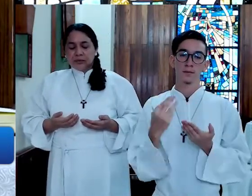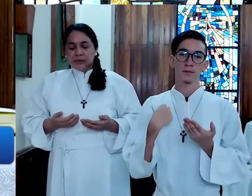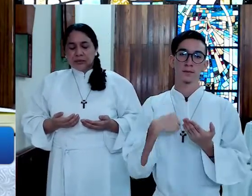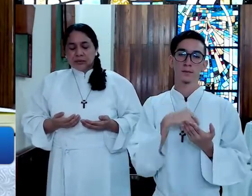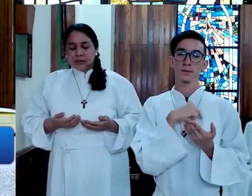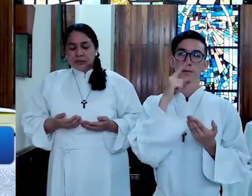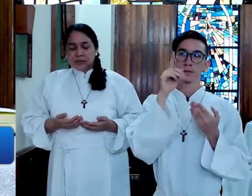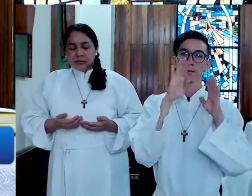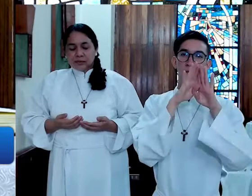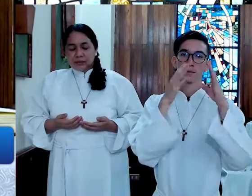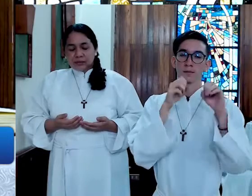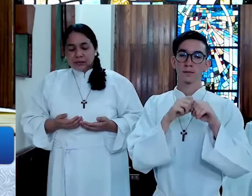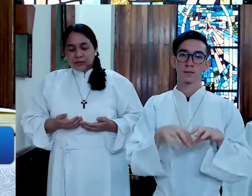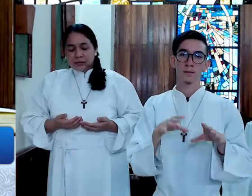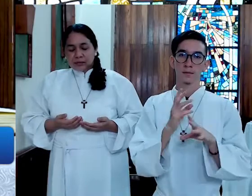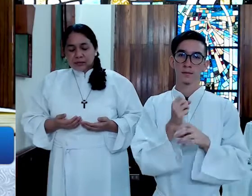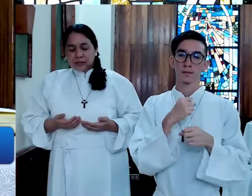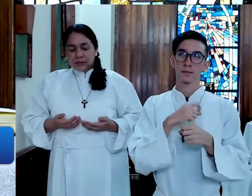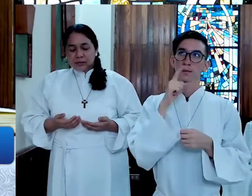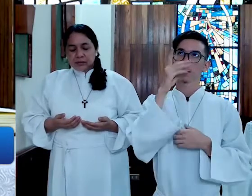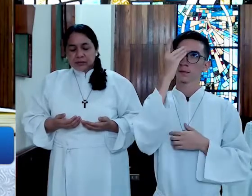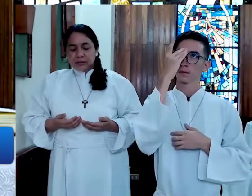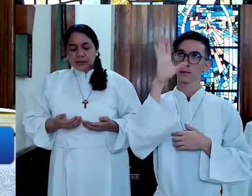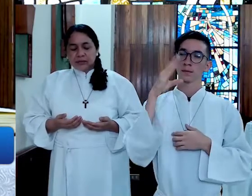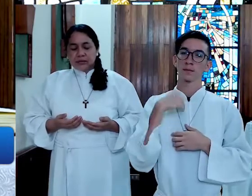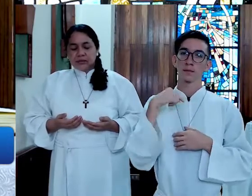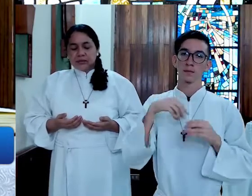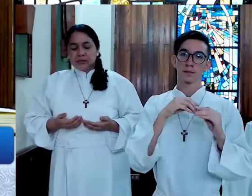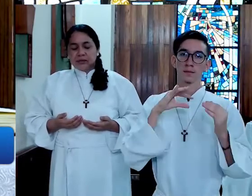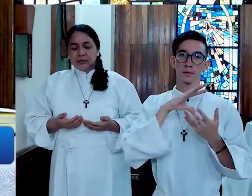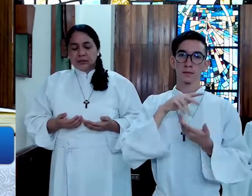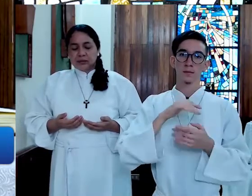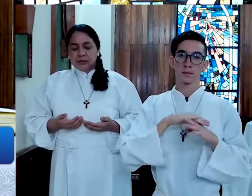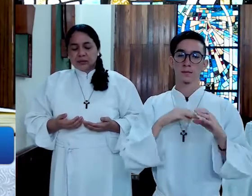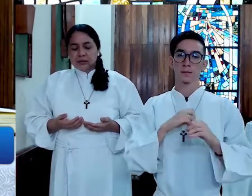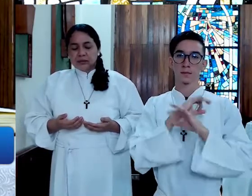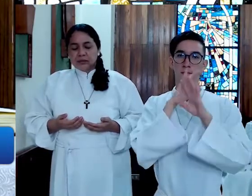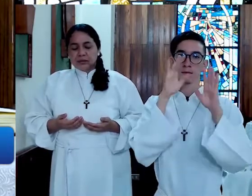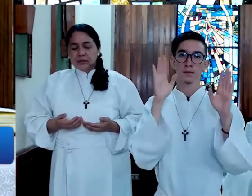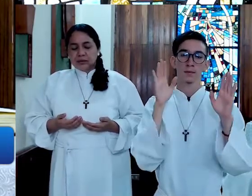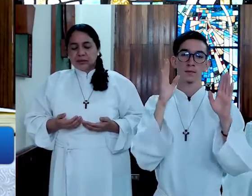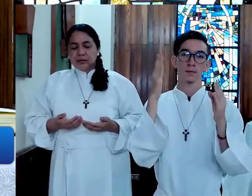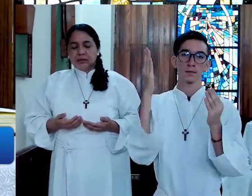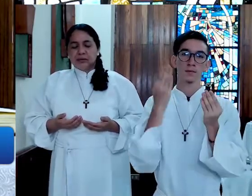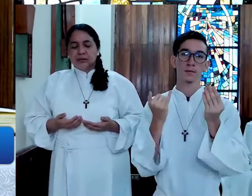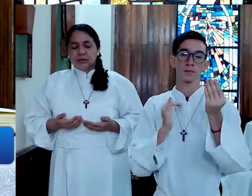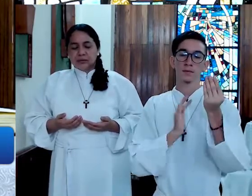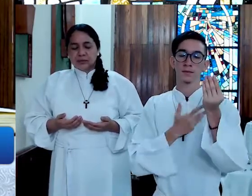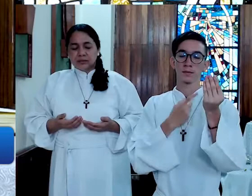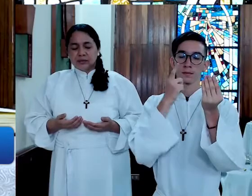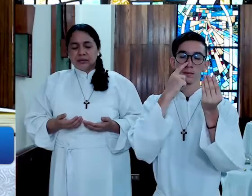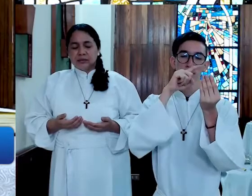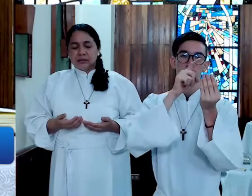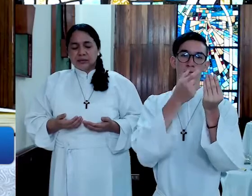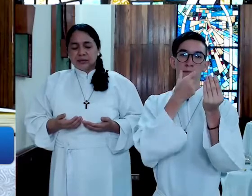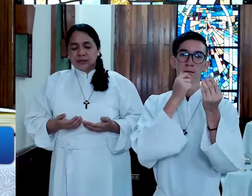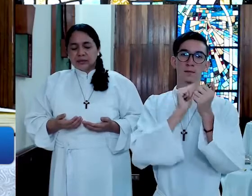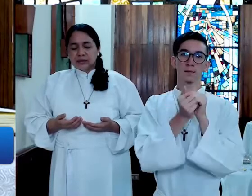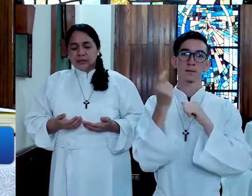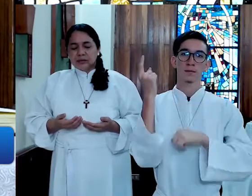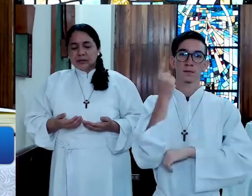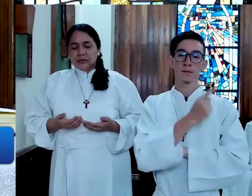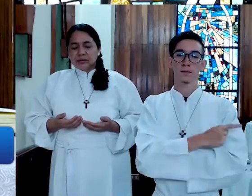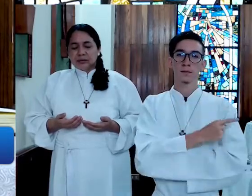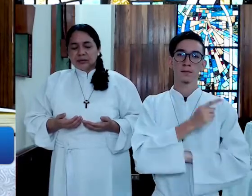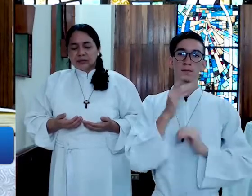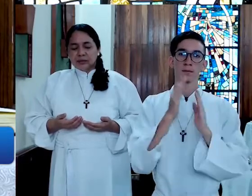Venga a nosotros tu reino. Hágase tu voluntad en la tierra como en el cielo. Danos hoy nuestro pan de